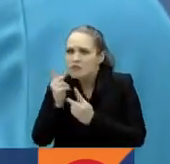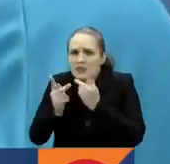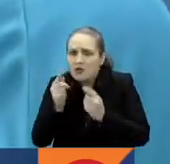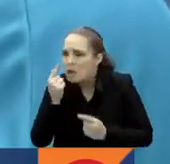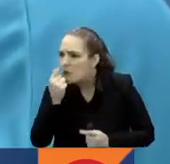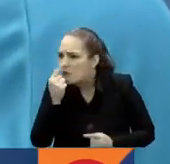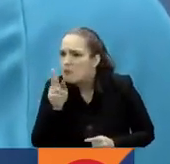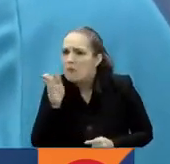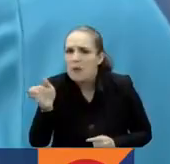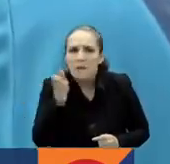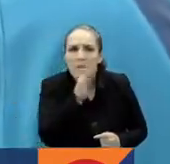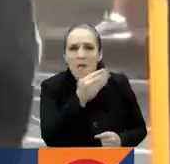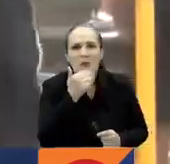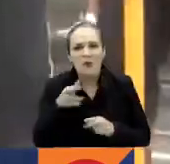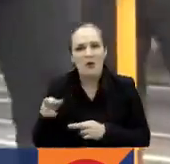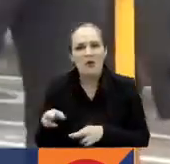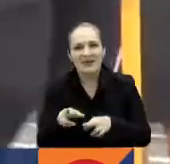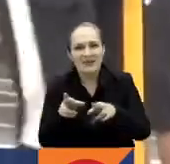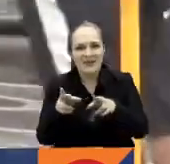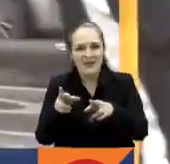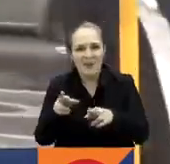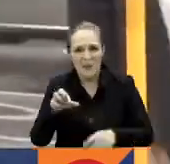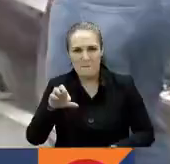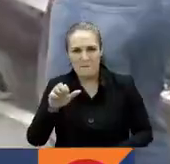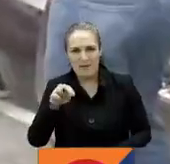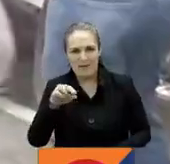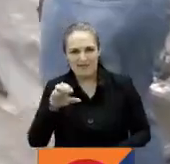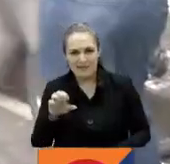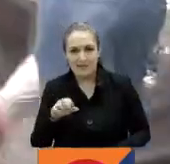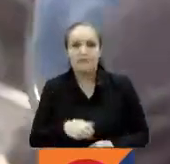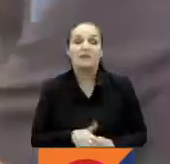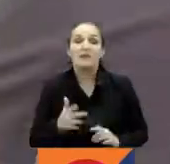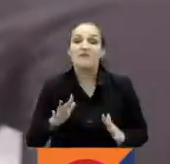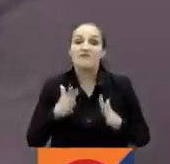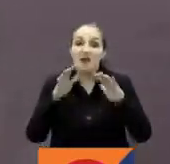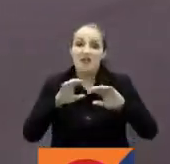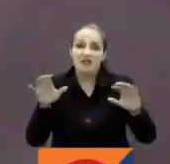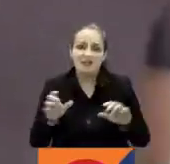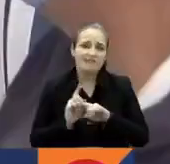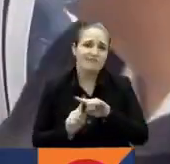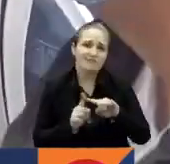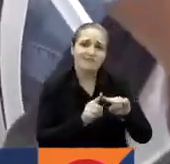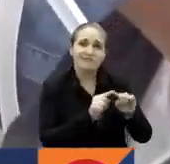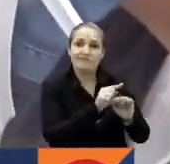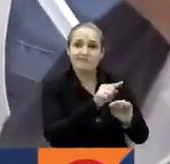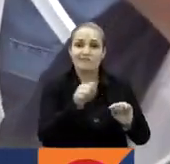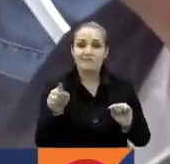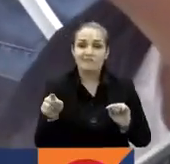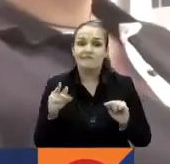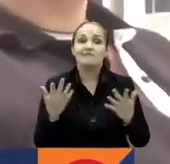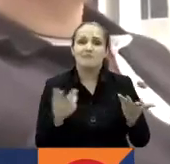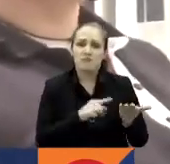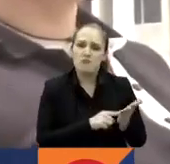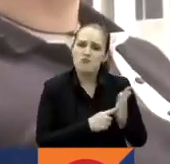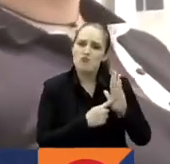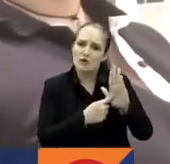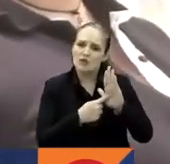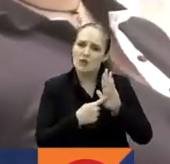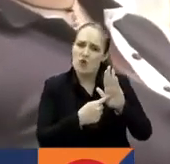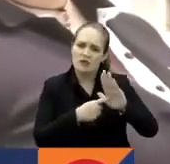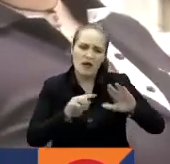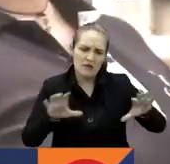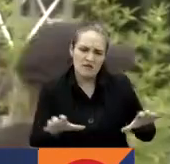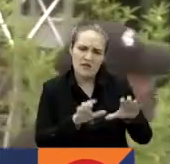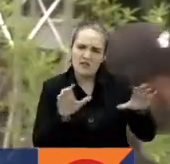el río Panza. Feria de actividades se realizan en varios sitios de la ciudad, integrar y visibilizar la muestra del